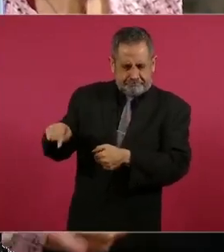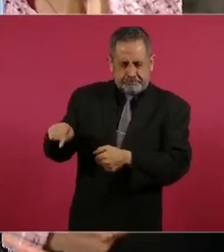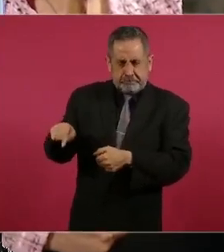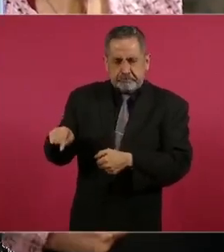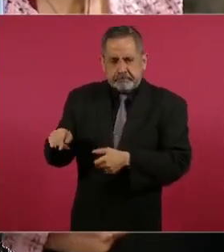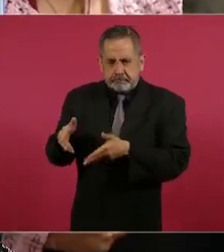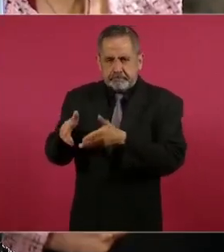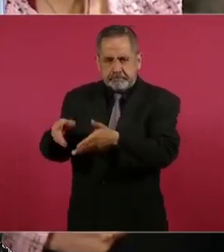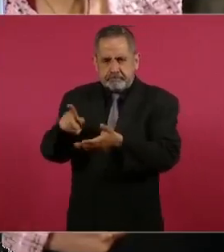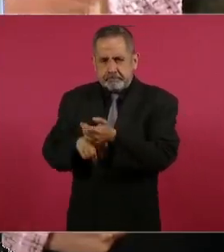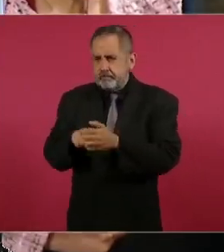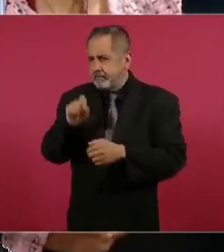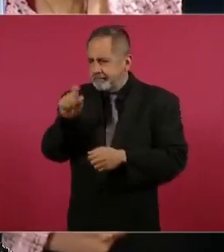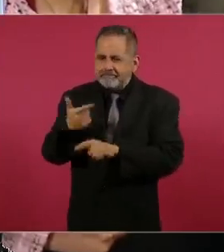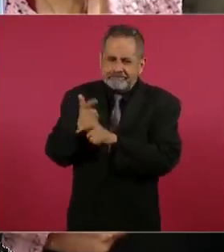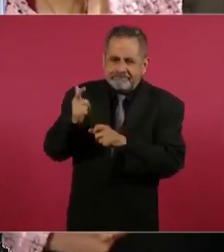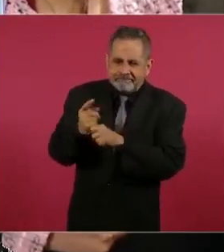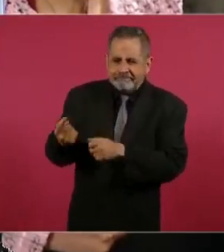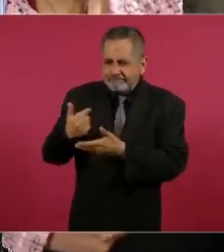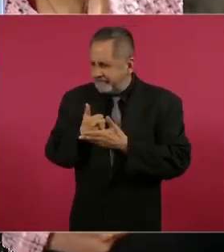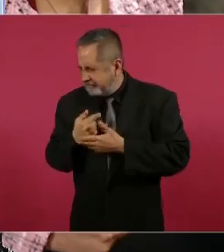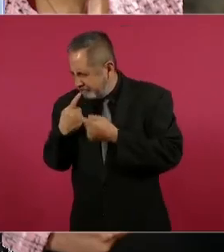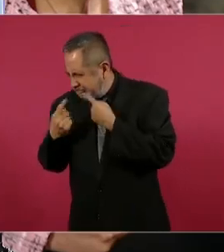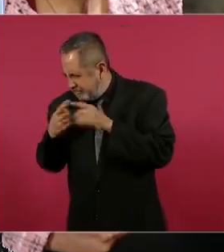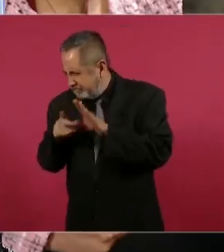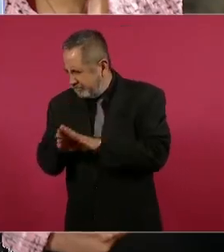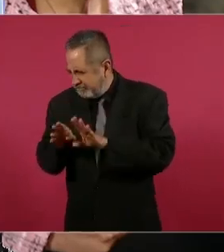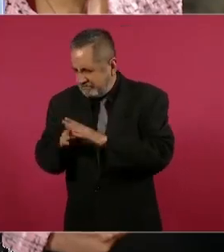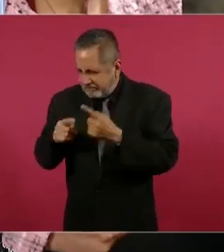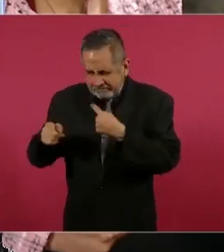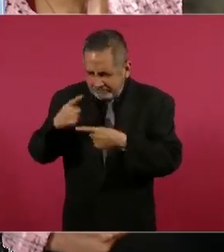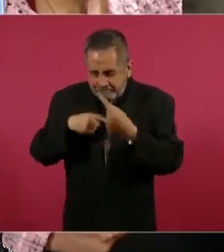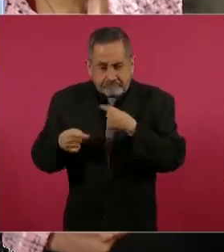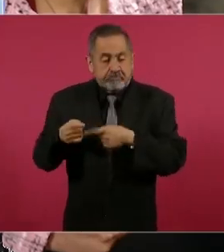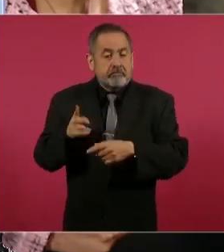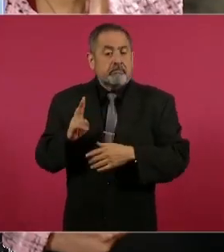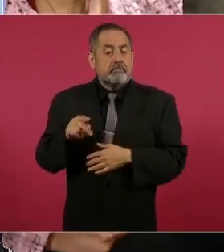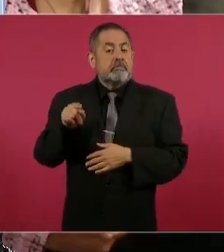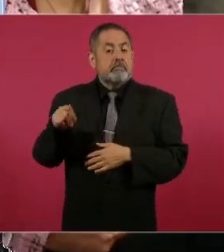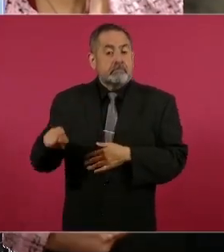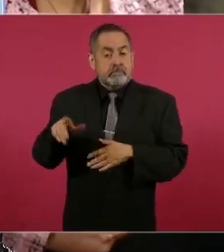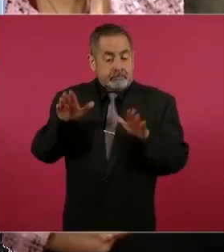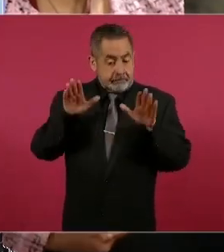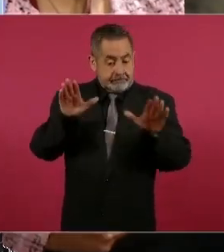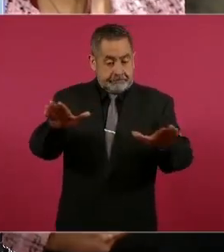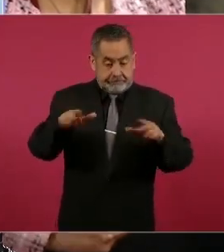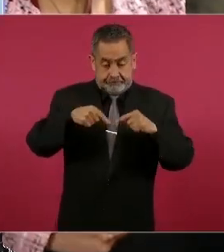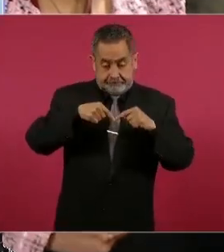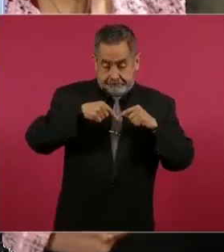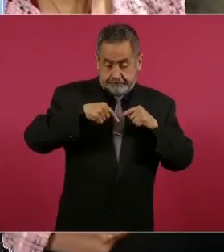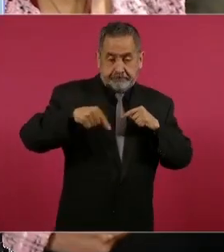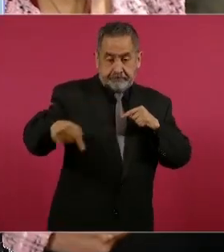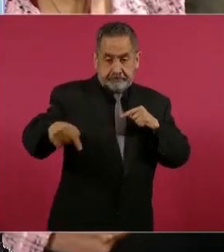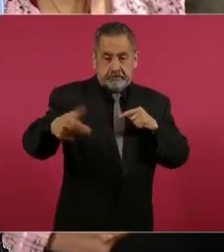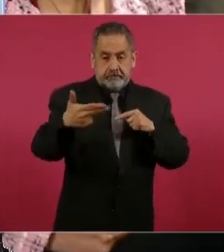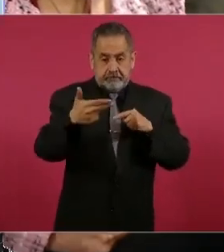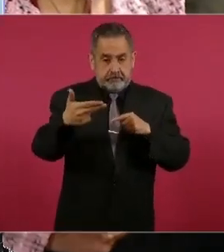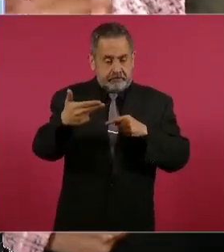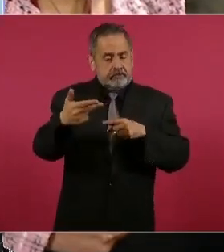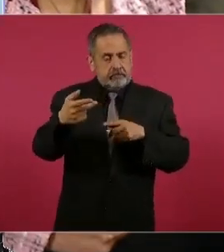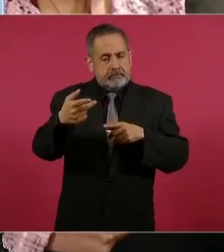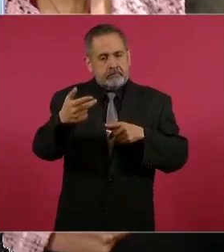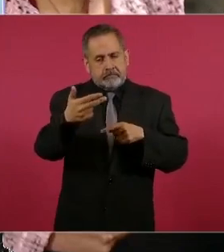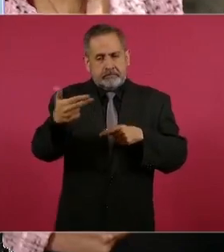pero también tiene un taxi, y entonces me ayudaba para trasladarme. Del aeropuerto hacia el hotel en donde yo estaba